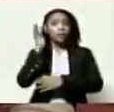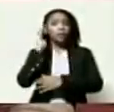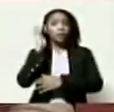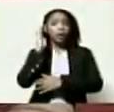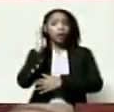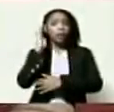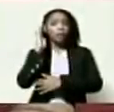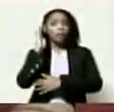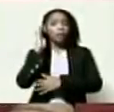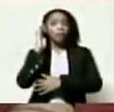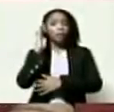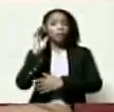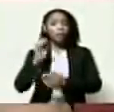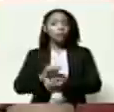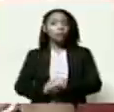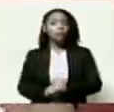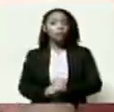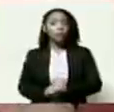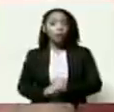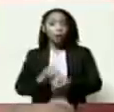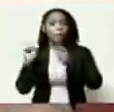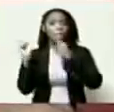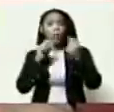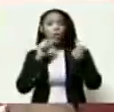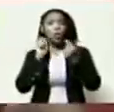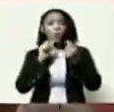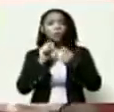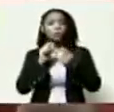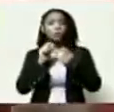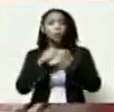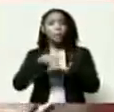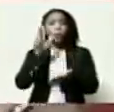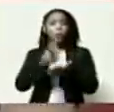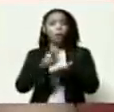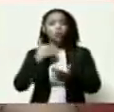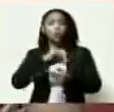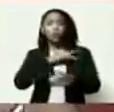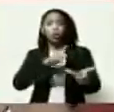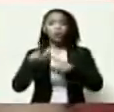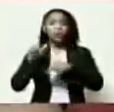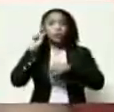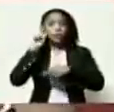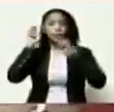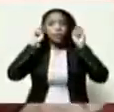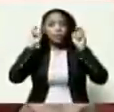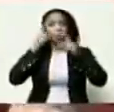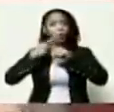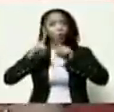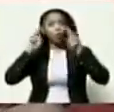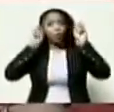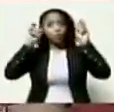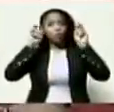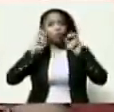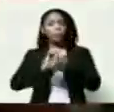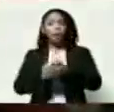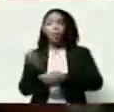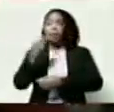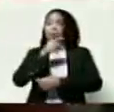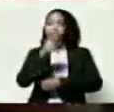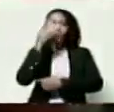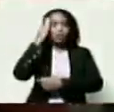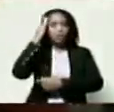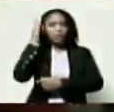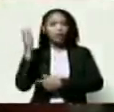del Congreso, discutido y aprobado. Nos vamos a reunir para ese tema y otros temas. Además, tú sabes, Lisandro,